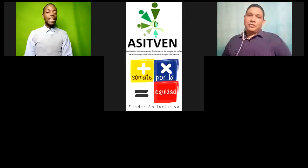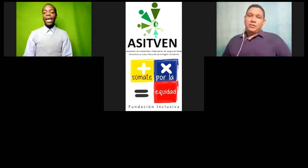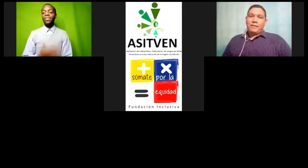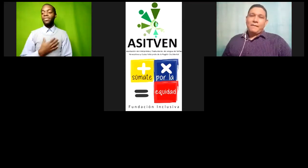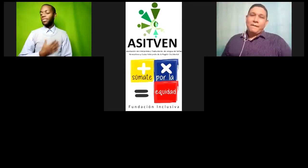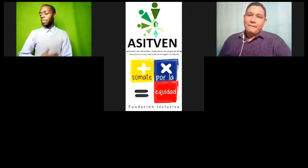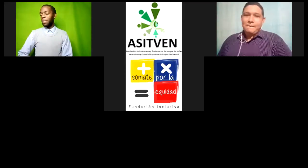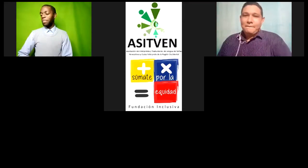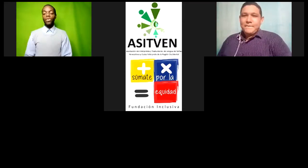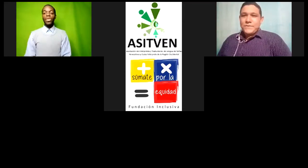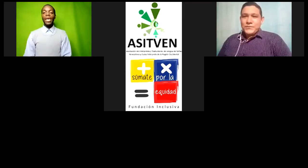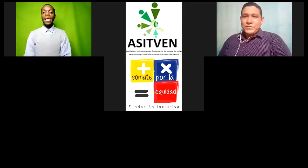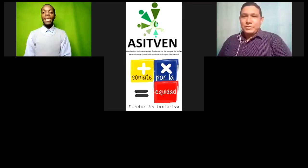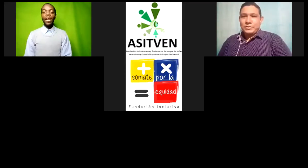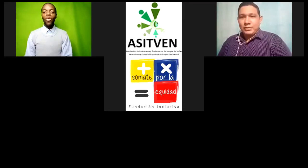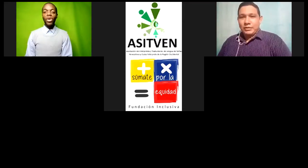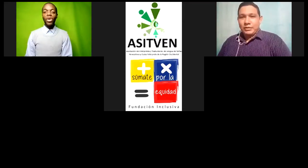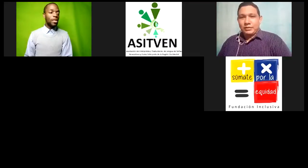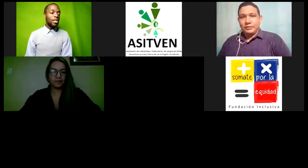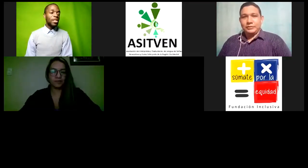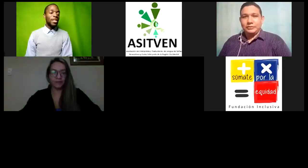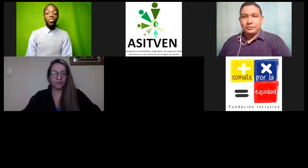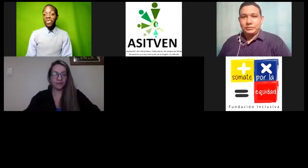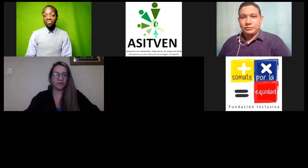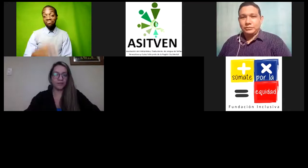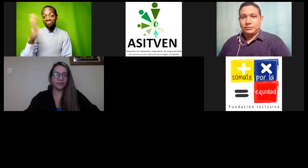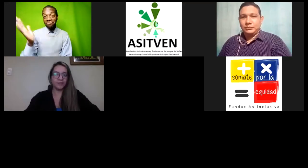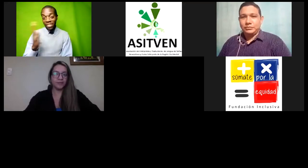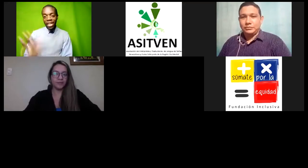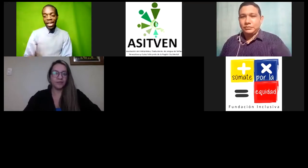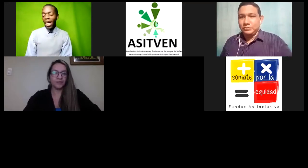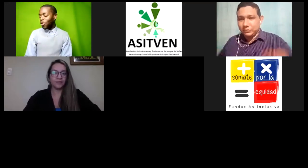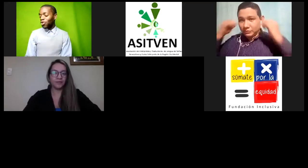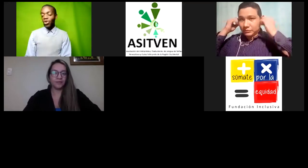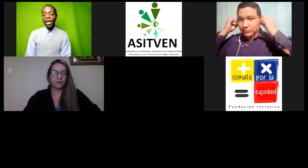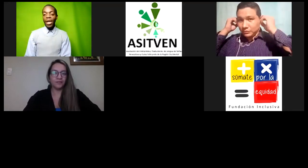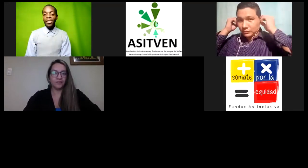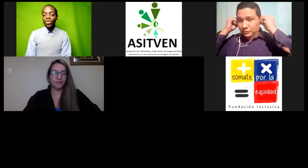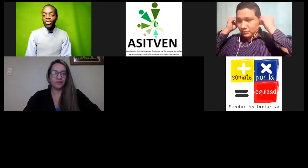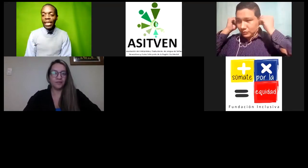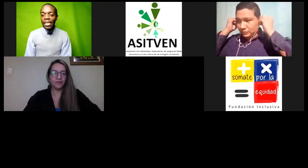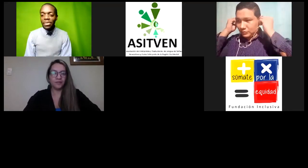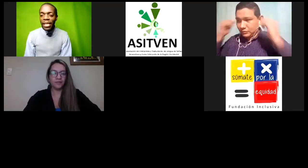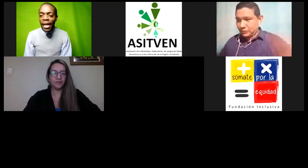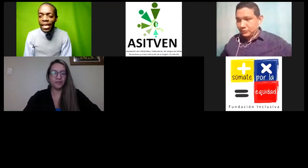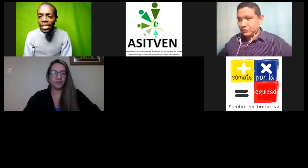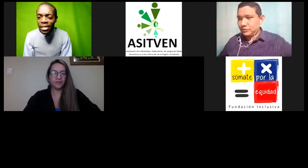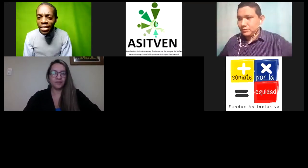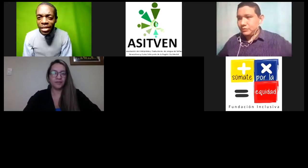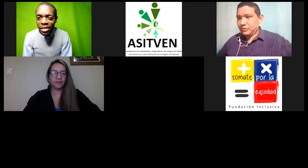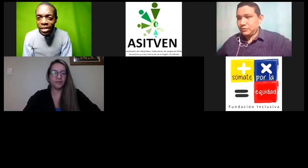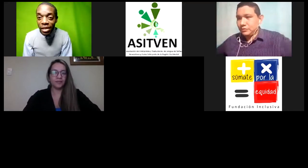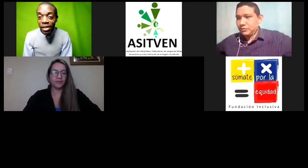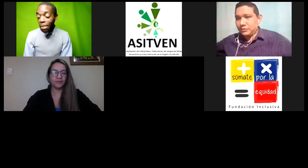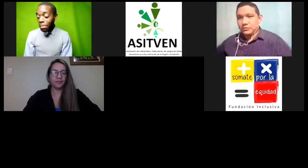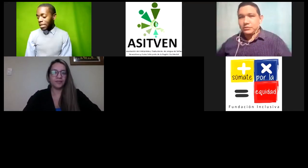bien. Hayan también pasado un día de ayer a hoy muy bien. Cada uno con todas sus